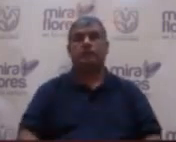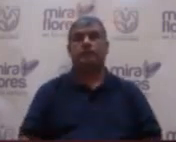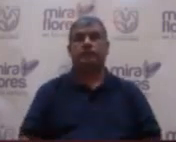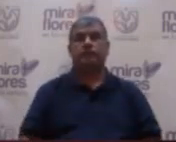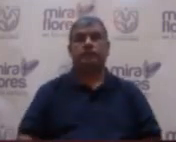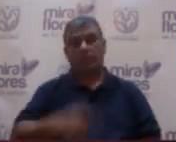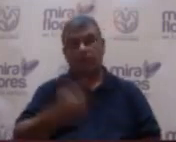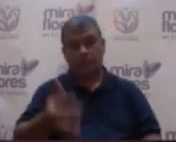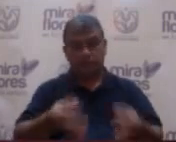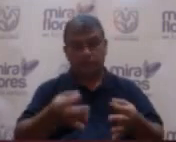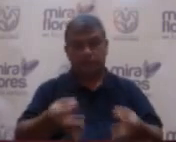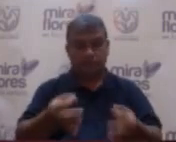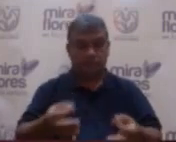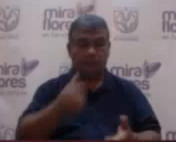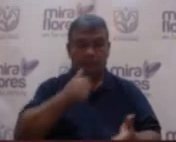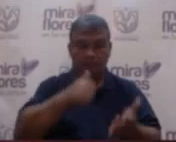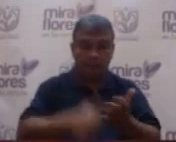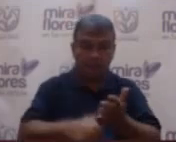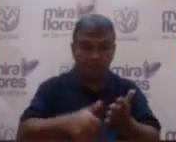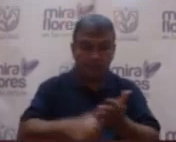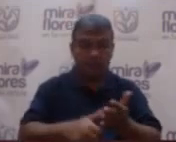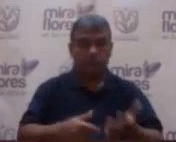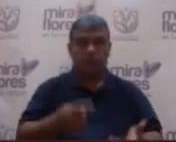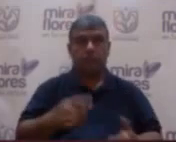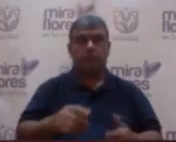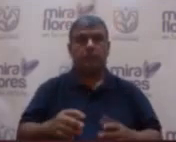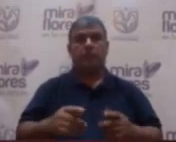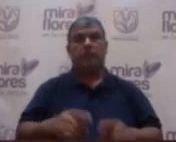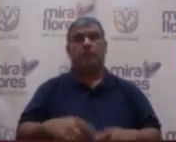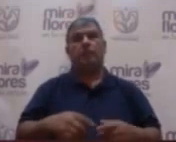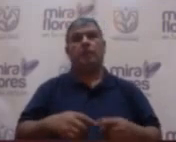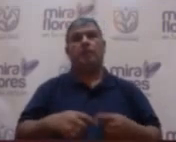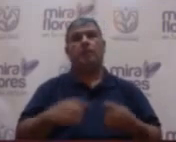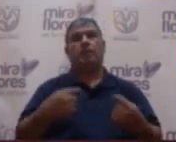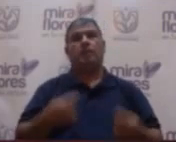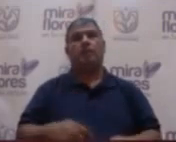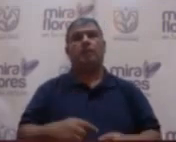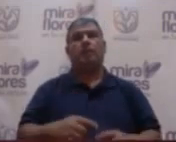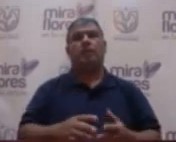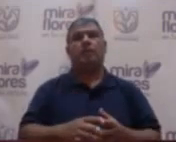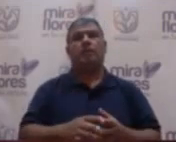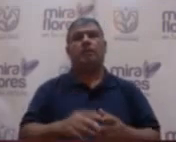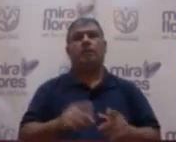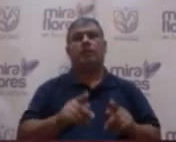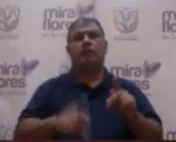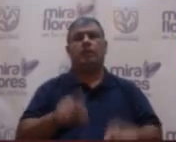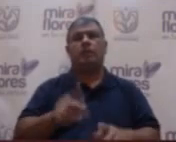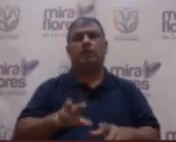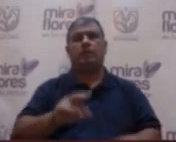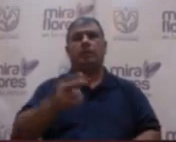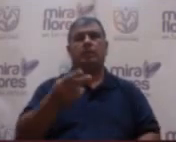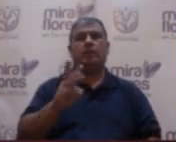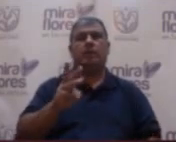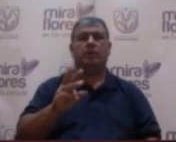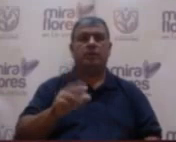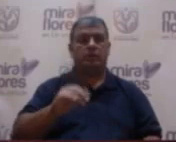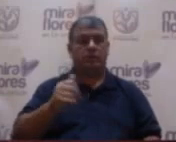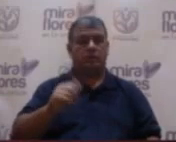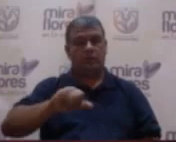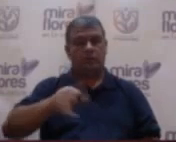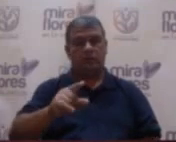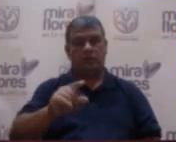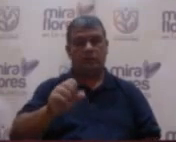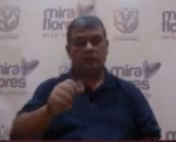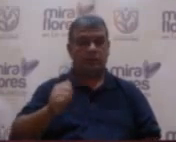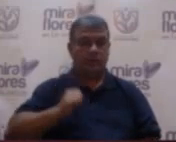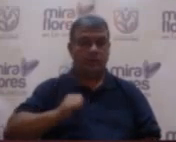El otro documento es una carta remitida en razón a la campaña Luz Azul 2016. Señor Jorge Muñoz Wells,